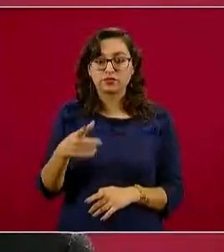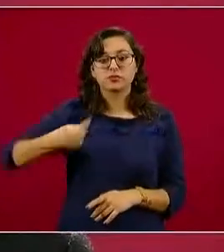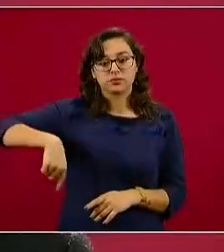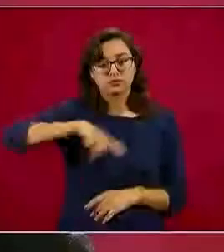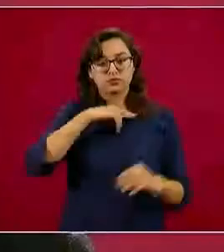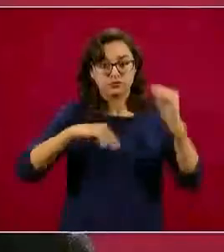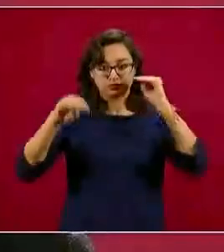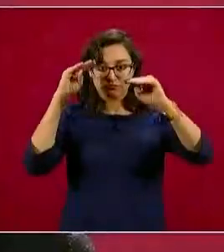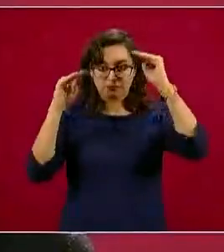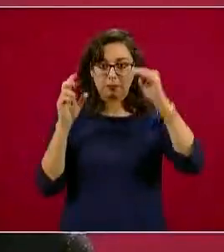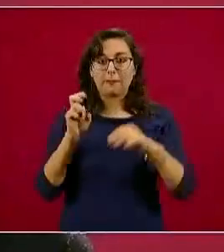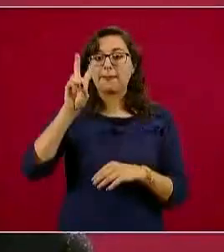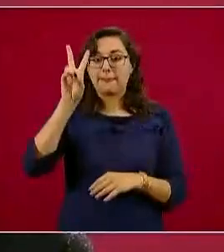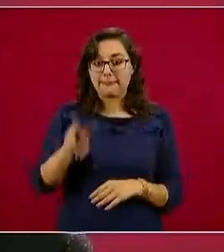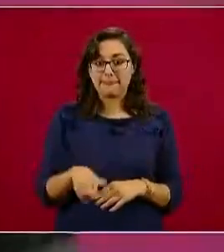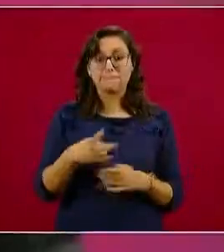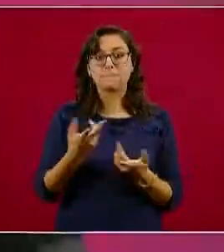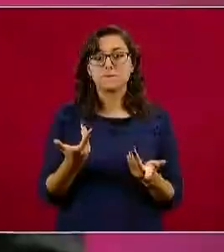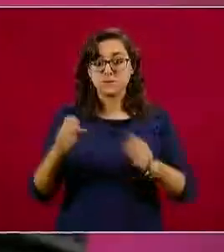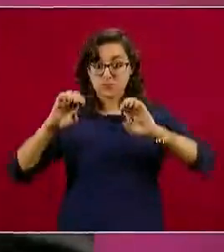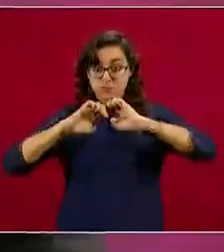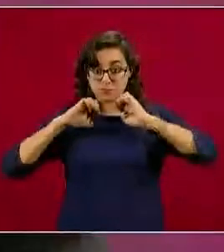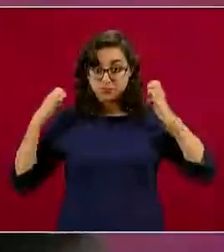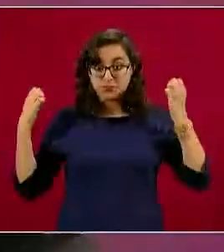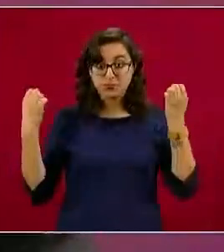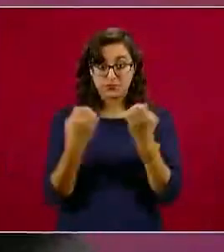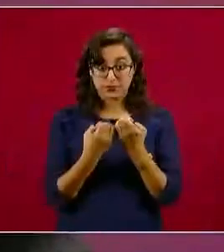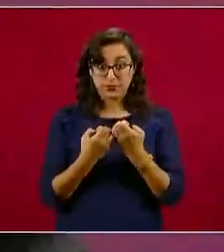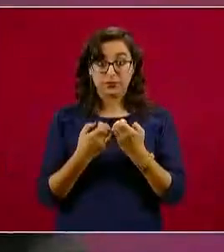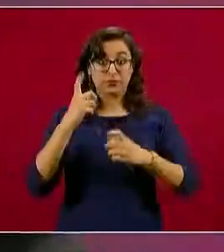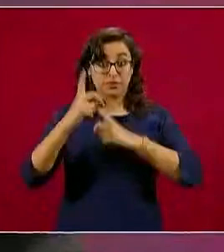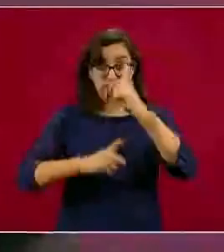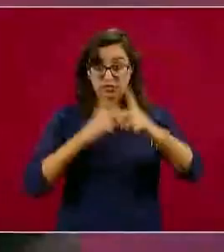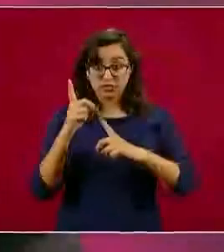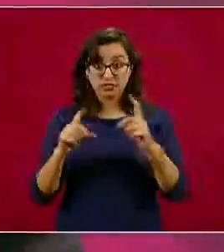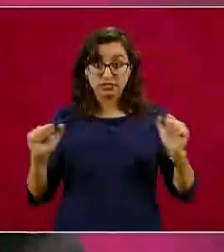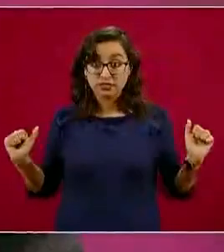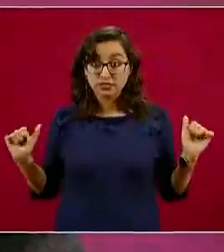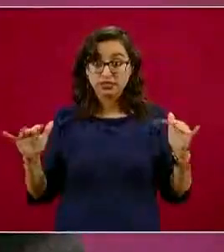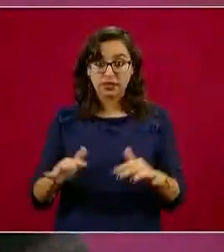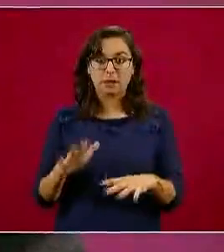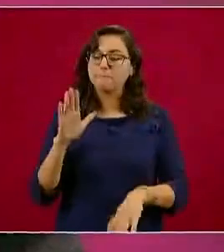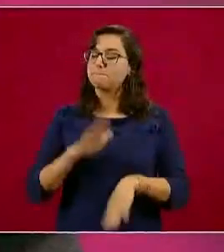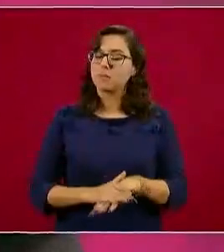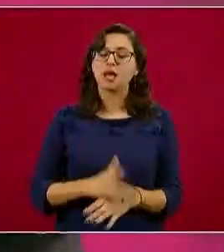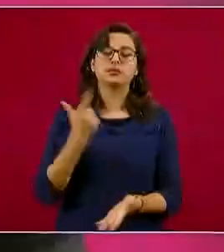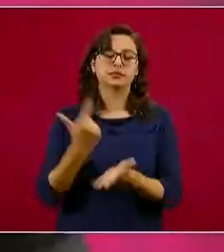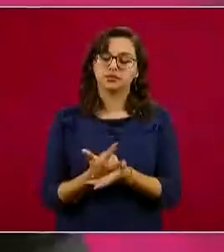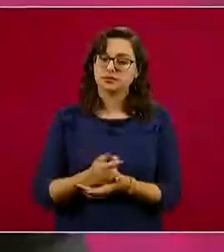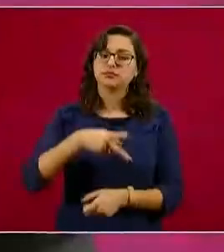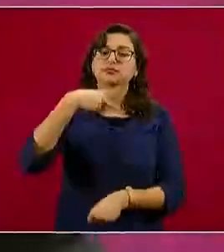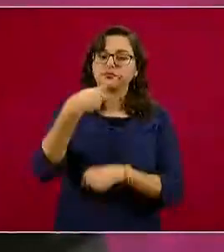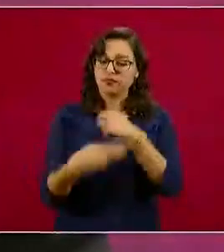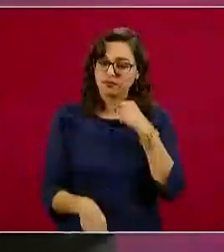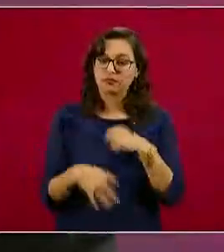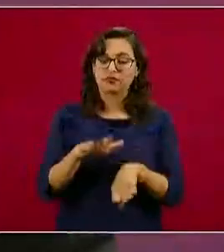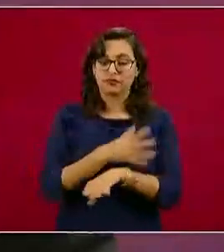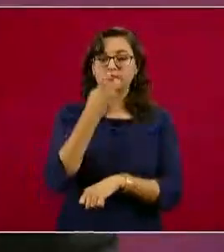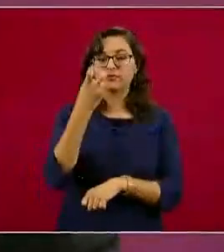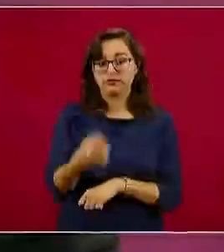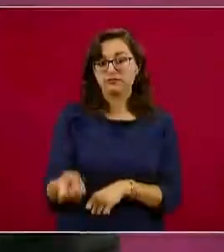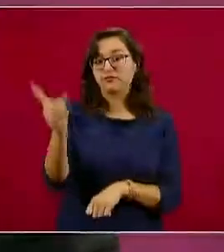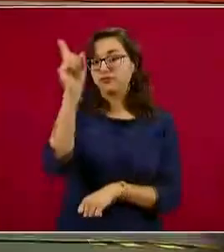consideramos que efectivamente los estadios, las actividades masivas son las de mayor riesgo o unas de las de mayor riesgo. Por eso en